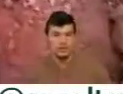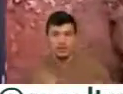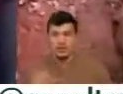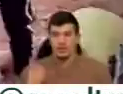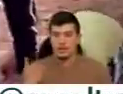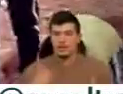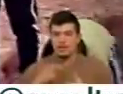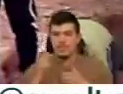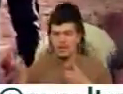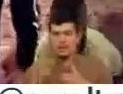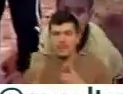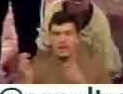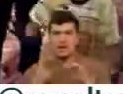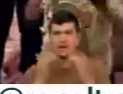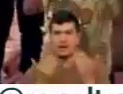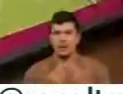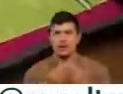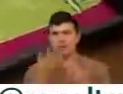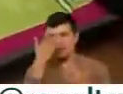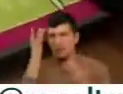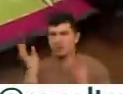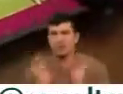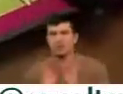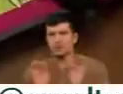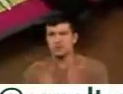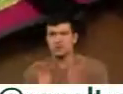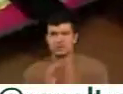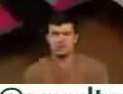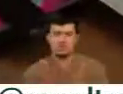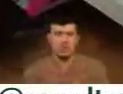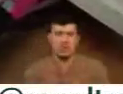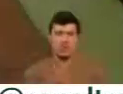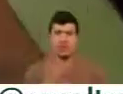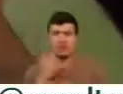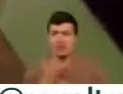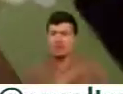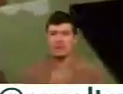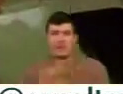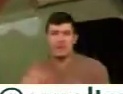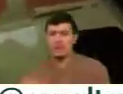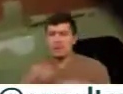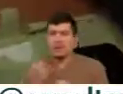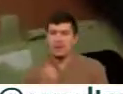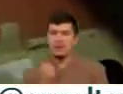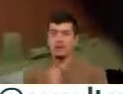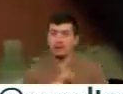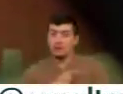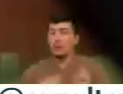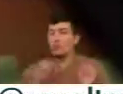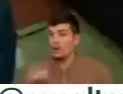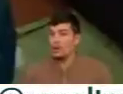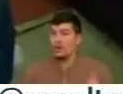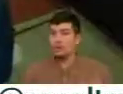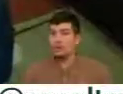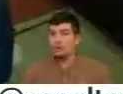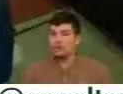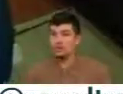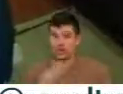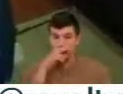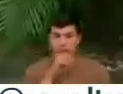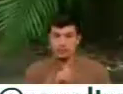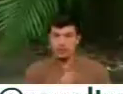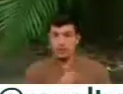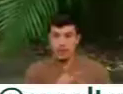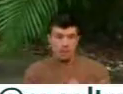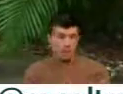colegio por simplemente no tener para una lista escolar, por el desempleo que tienen sus padres. Podemos patrocinar a un joven, a acceder a una